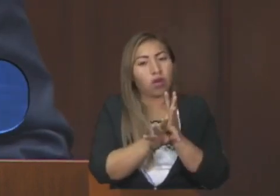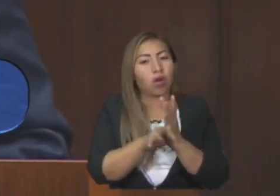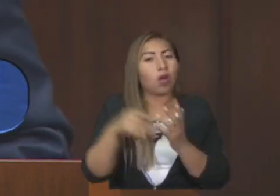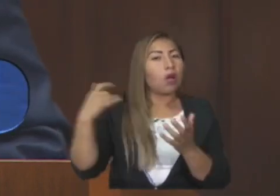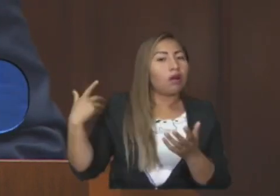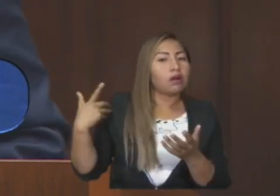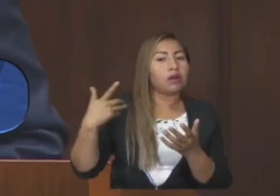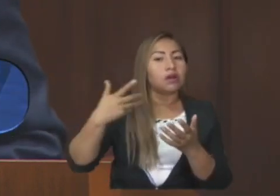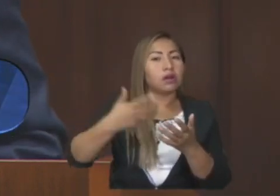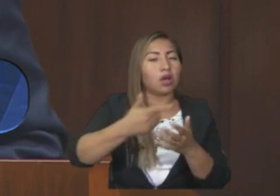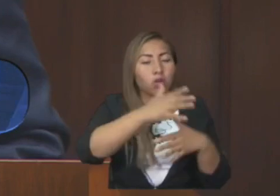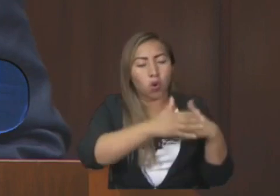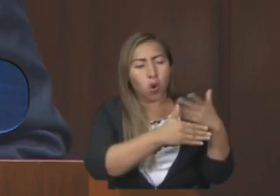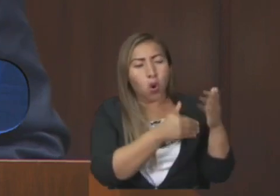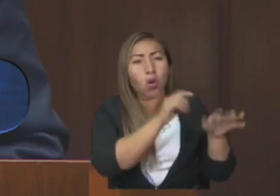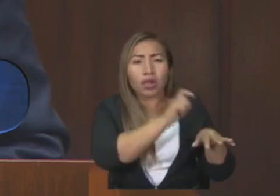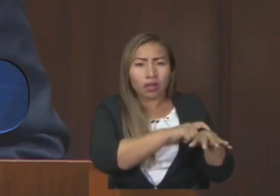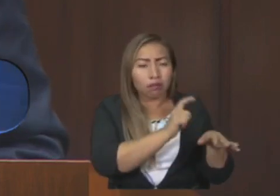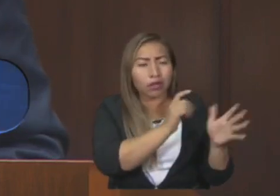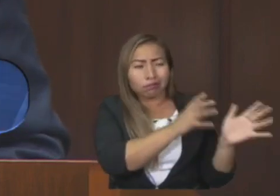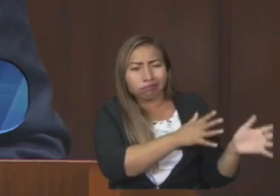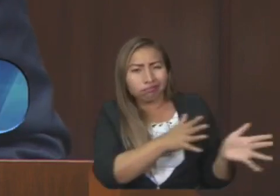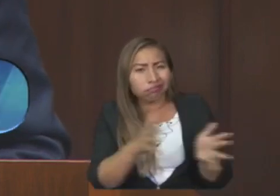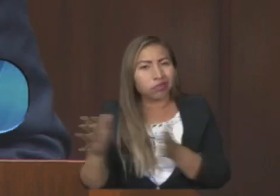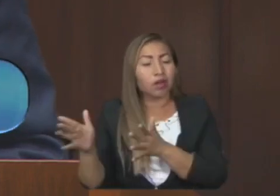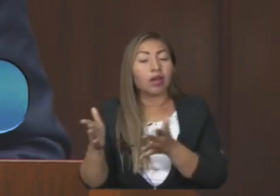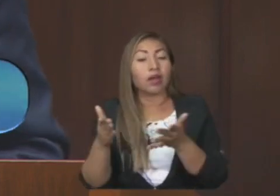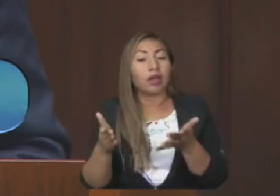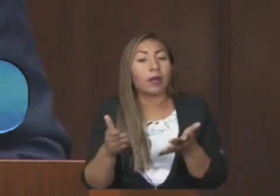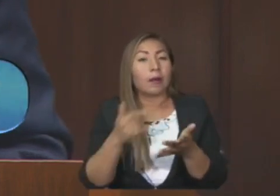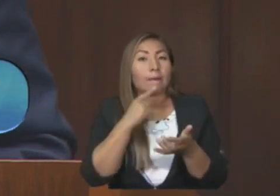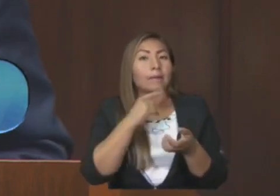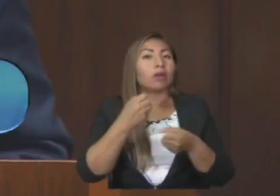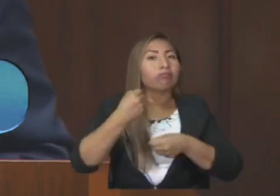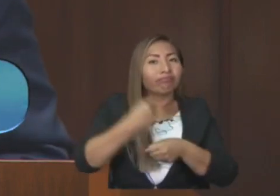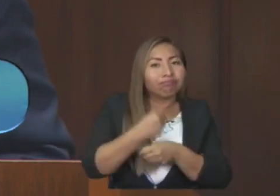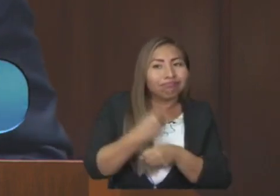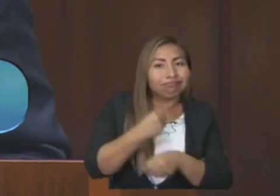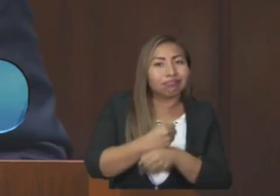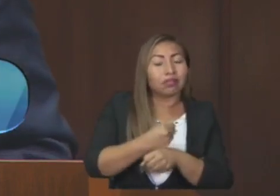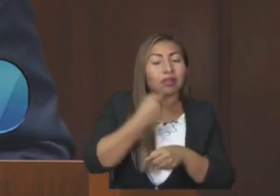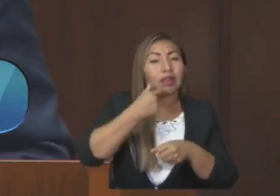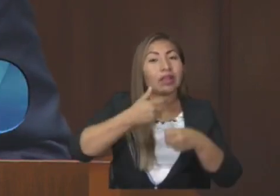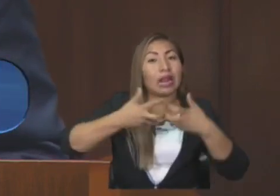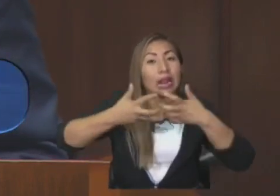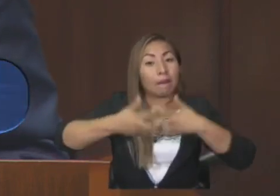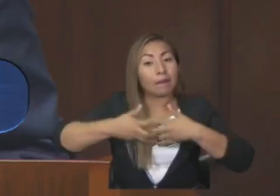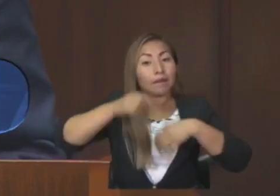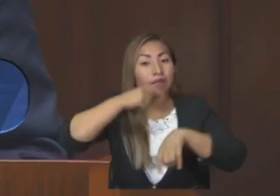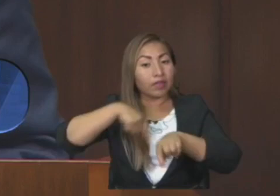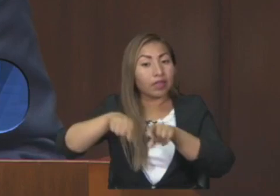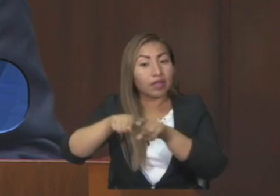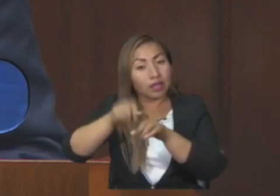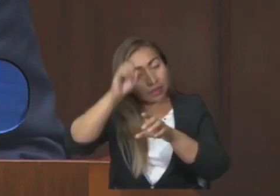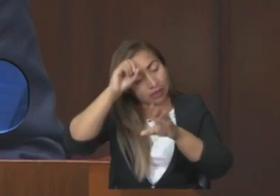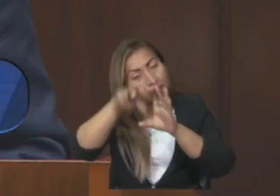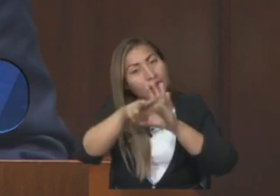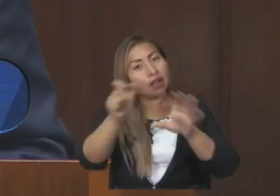manejan en este proceso. Un proyecto minero en operación de la magnitud de la operación de Cobre